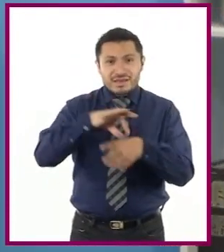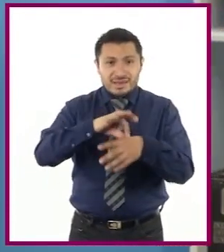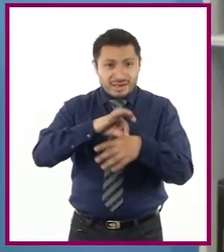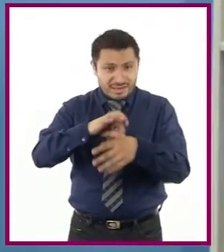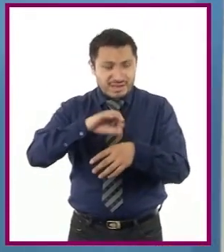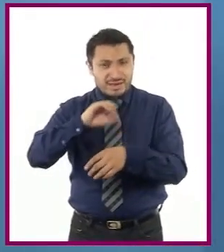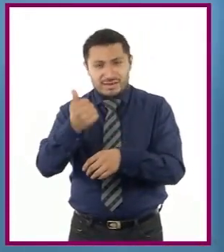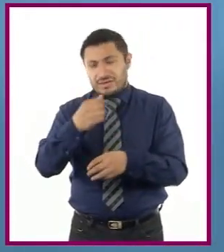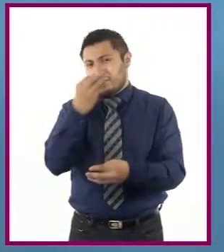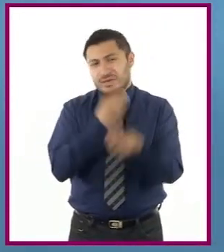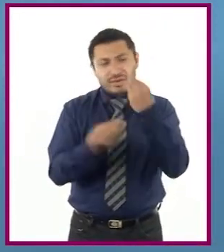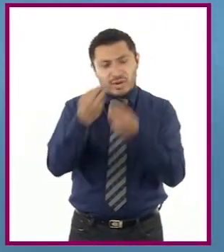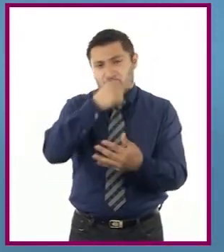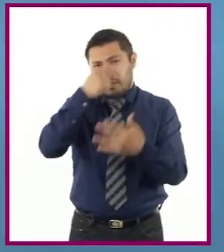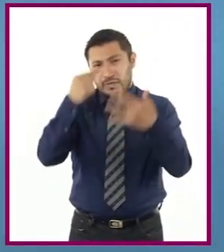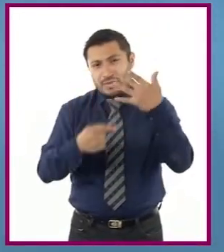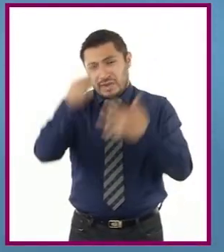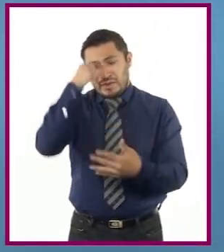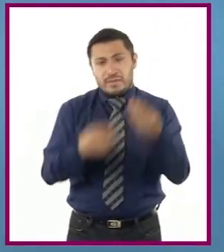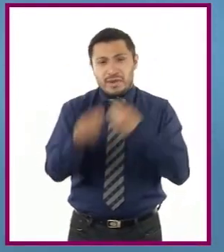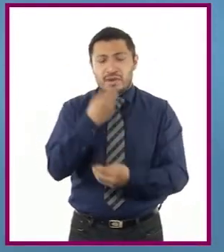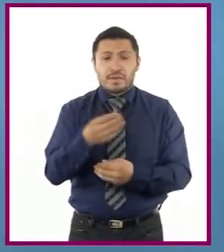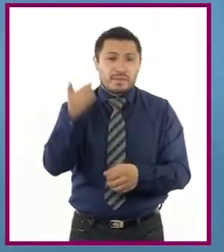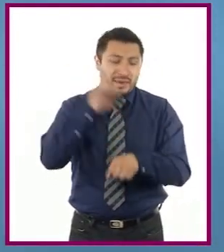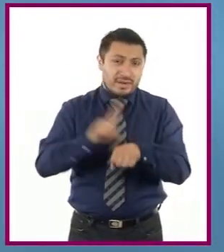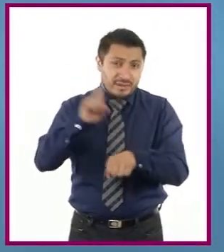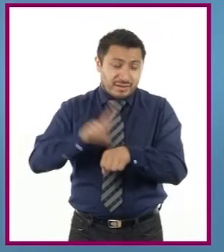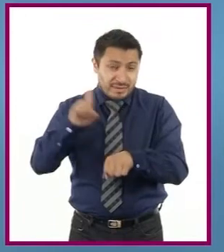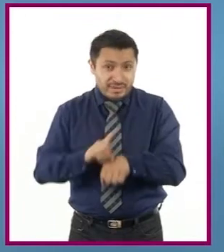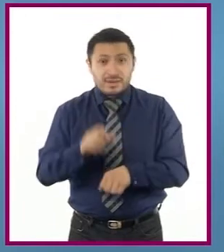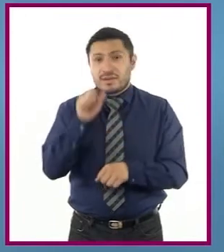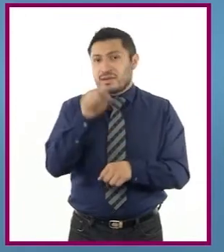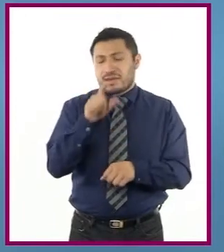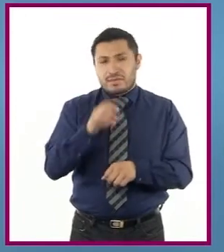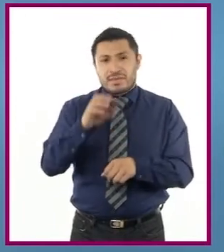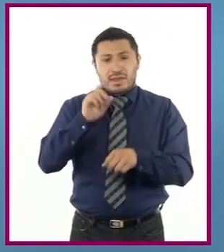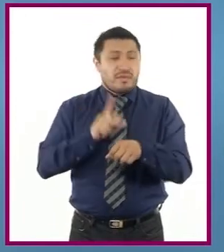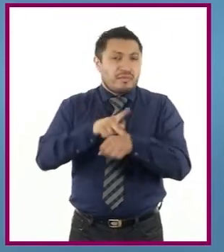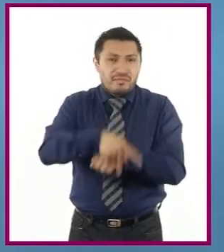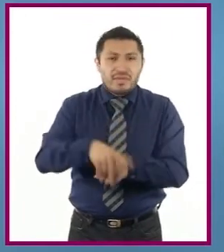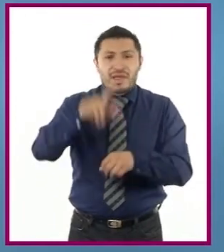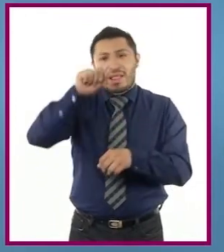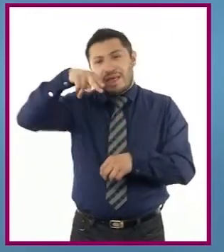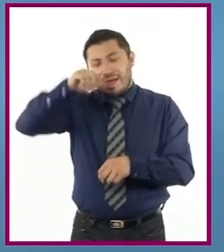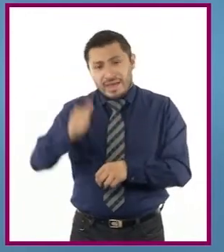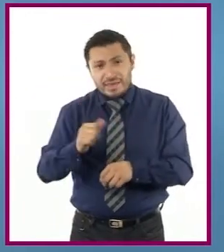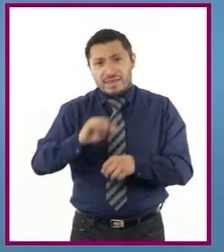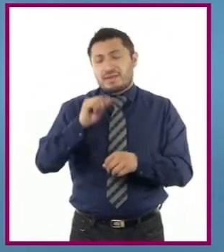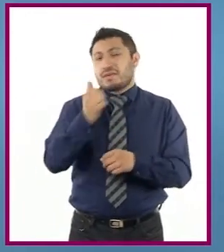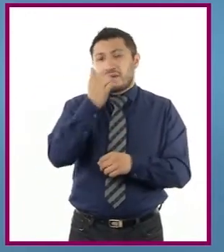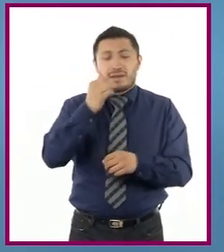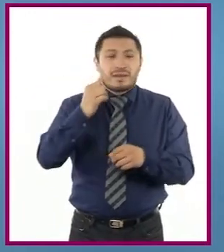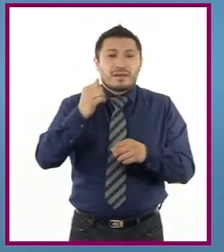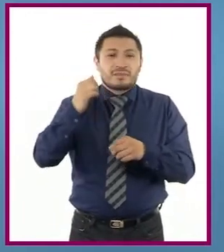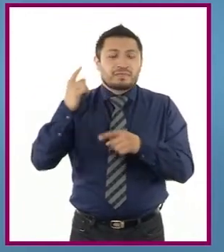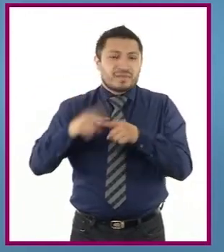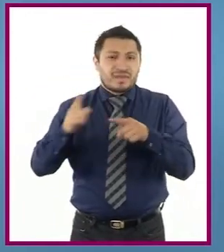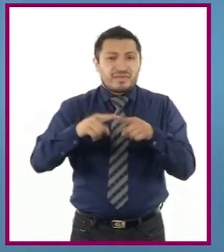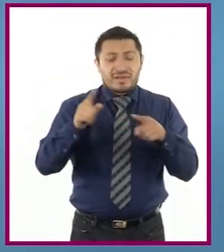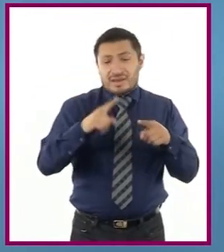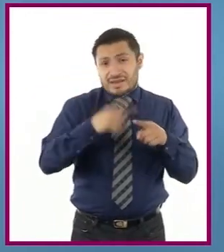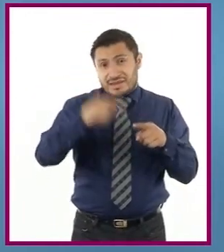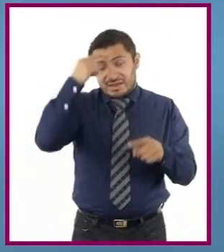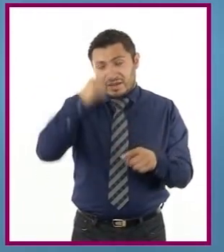otros alimentos básicos para la dieta cotidiana, así como cueros, lana, algodón y textiles para una población